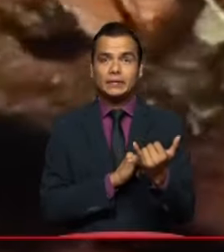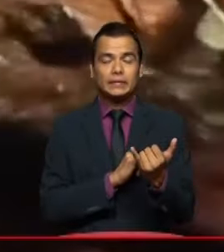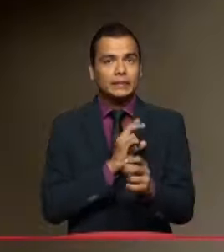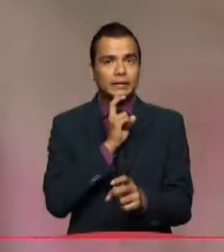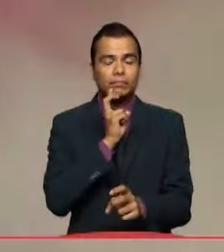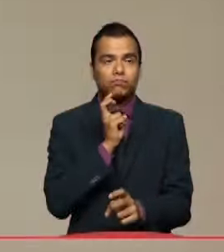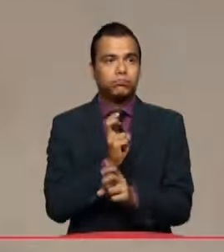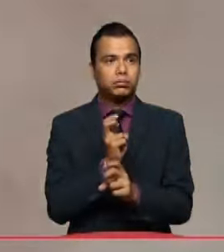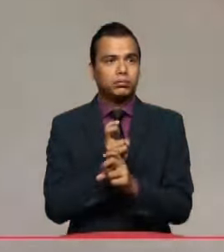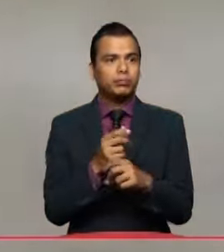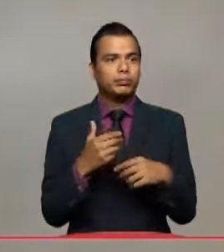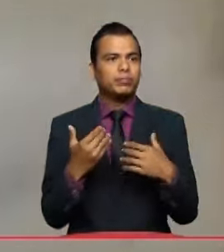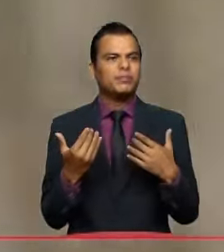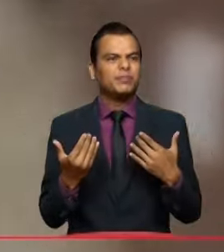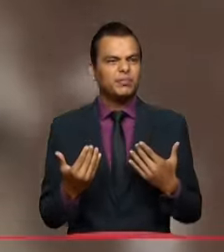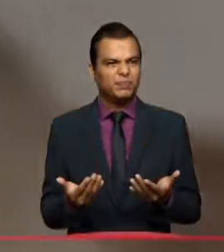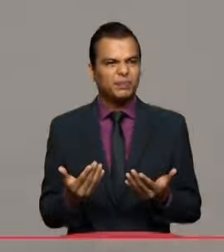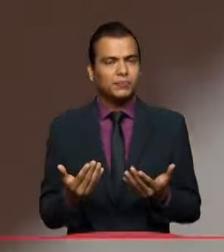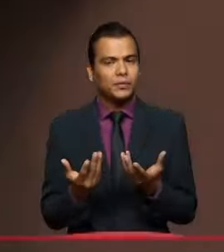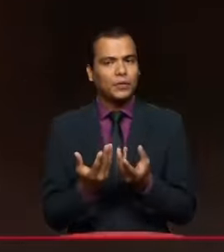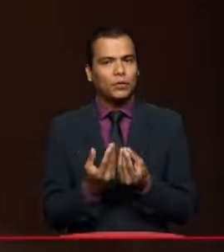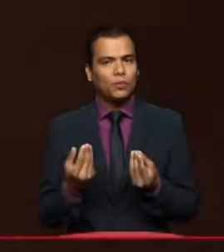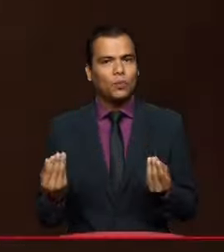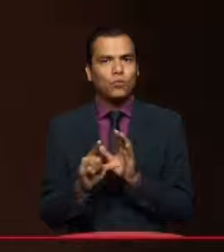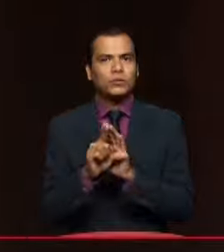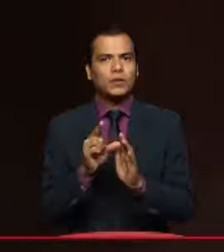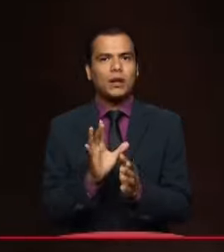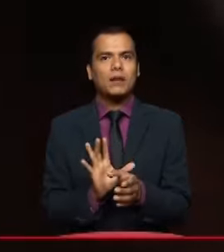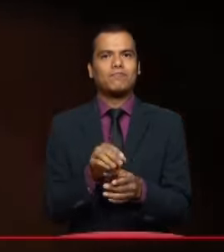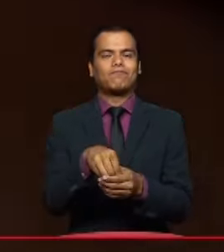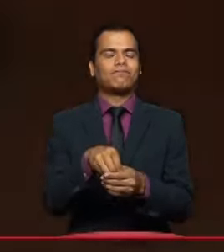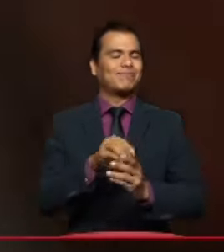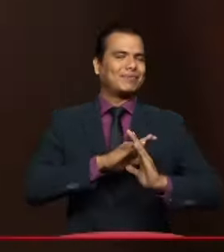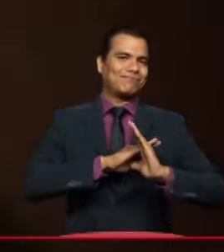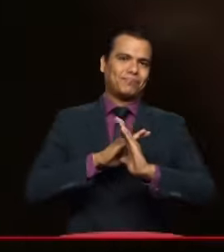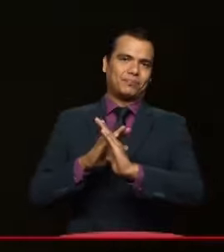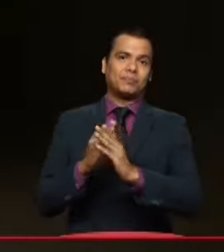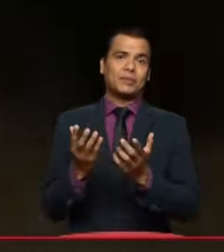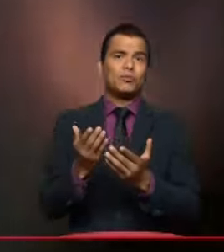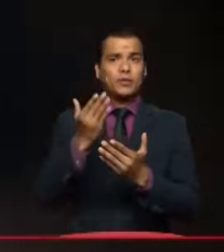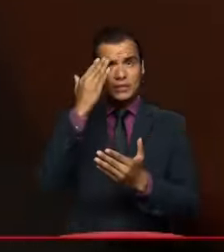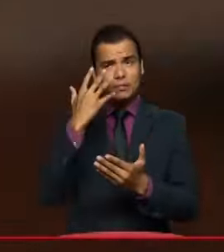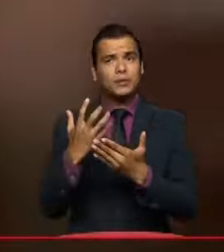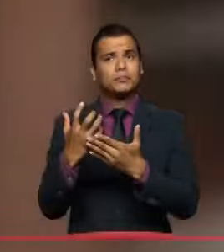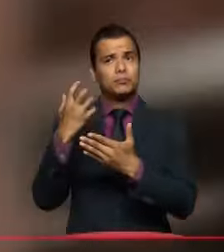desafío: evitar el asentamiento operacional de grupos al margen de la ley, que han intentado incluso desde